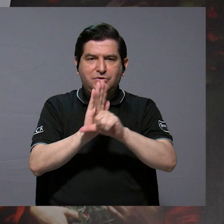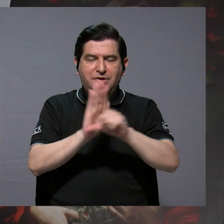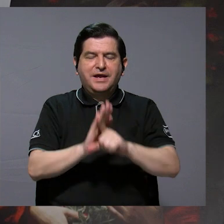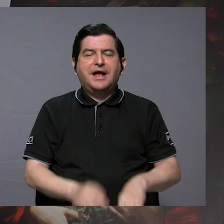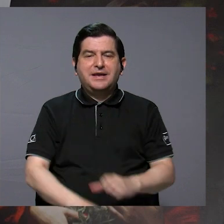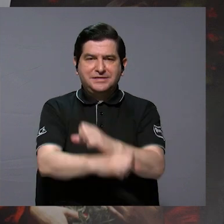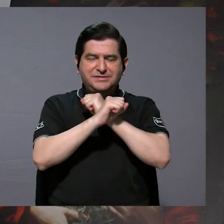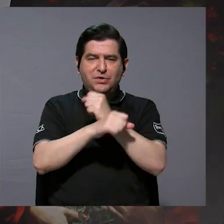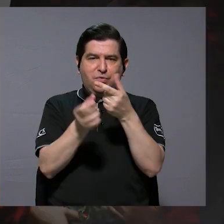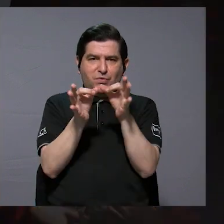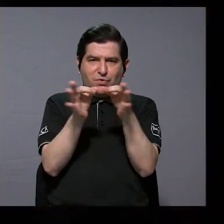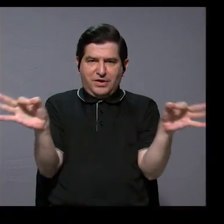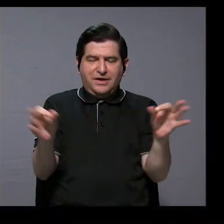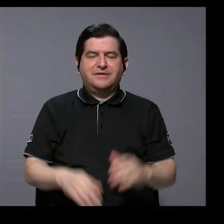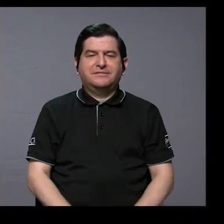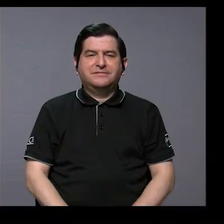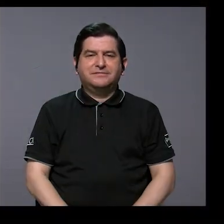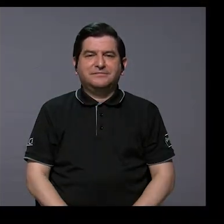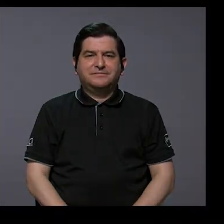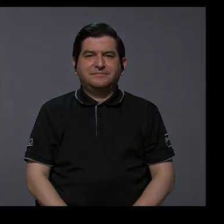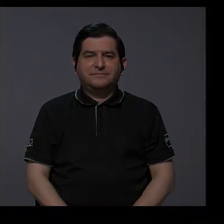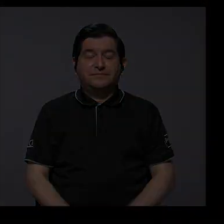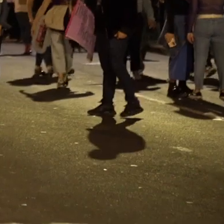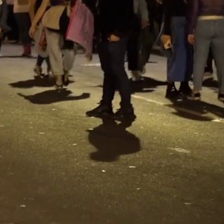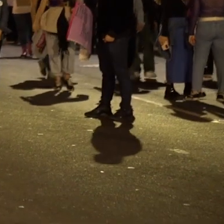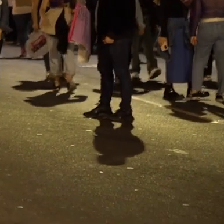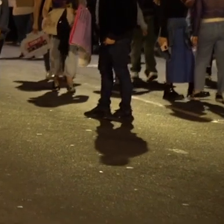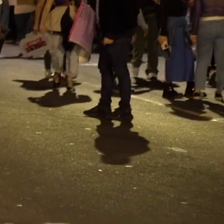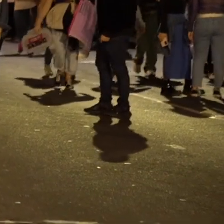aborto legal, seguro y gratuito.